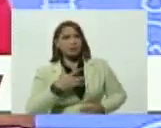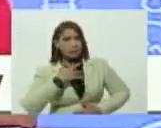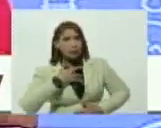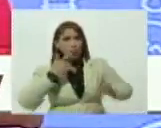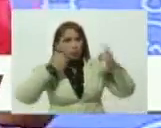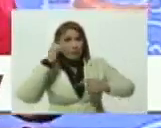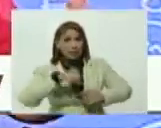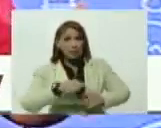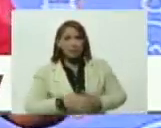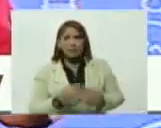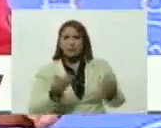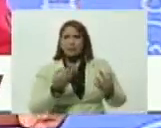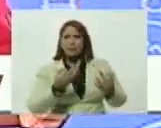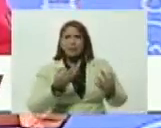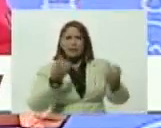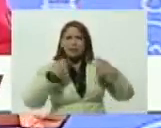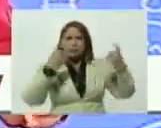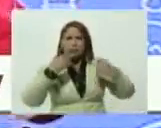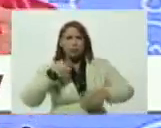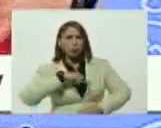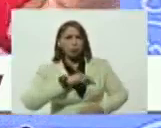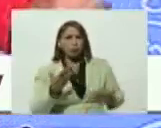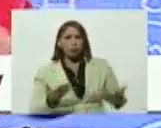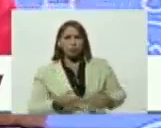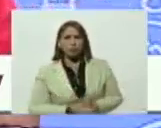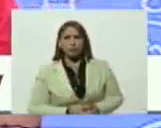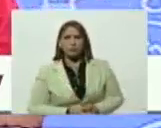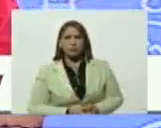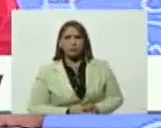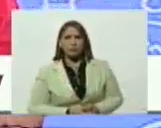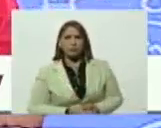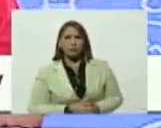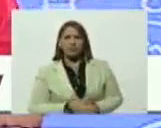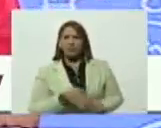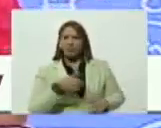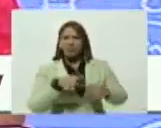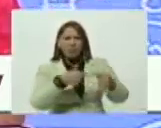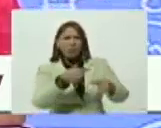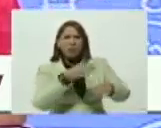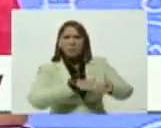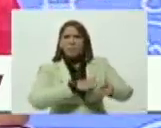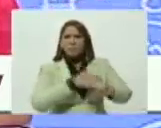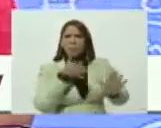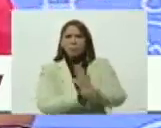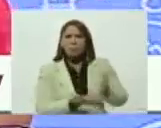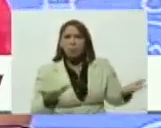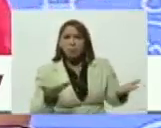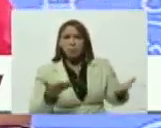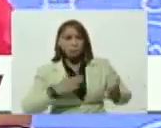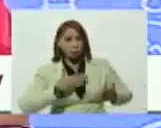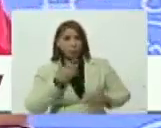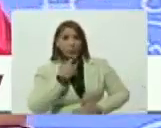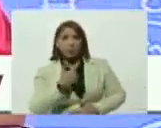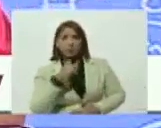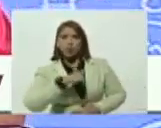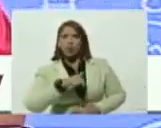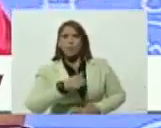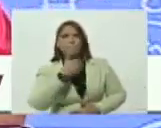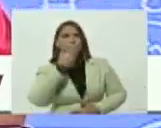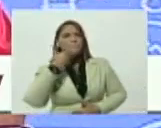Chávez, siempre nos los decía a nosotros, era que viene después. Lo que podemos decir hoy es que lo que viene después es